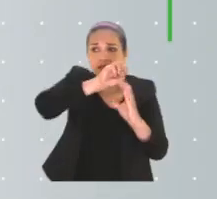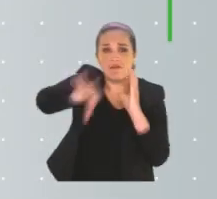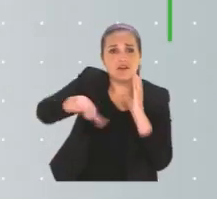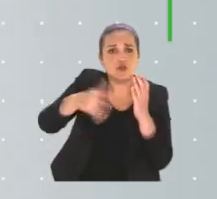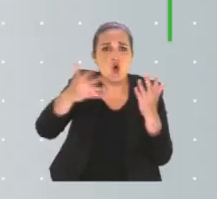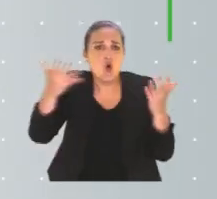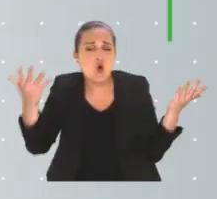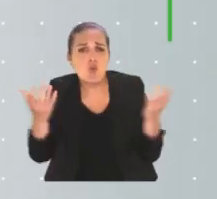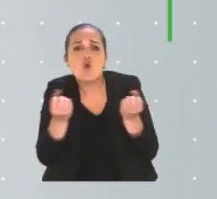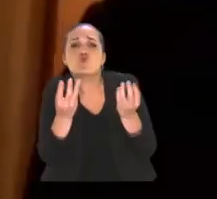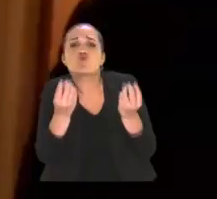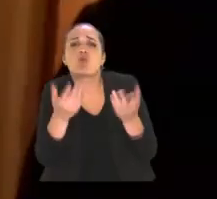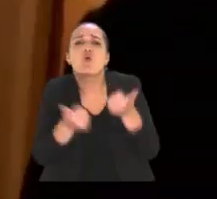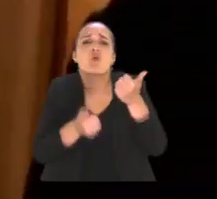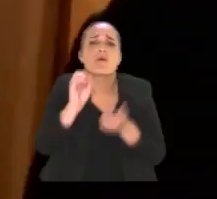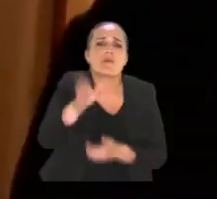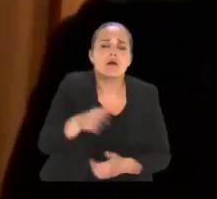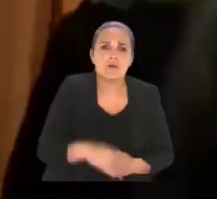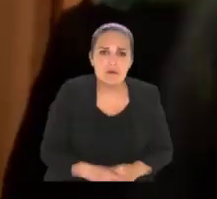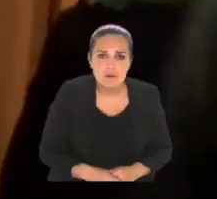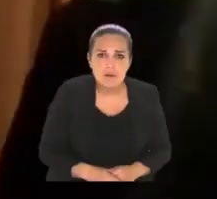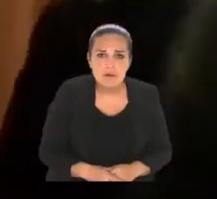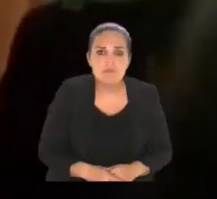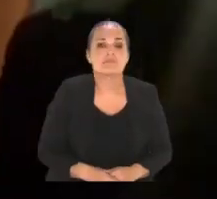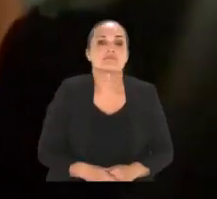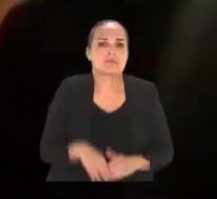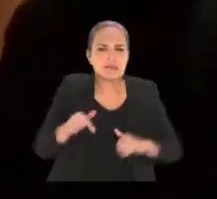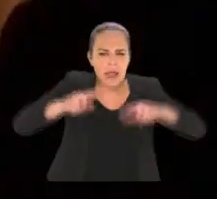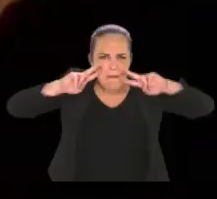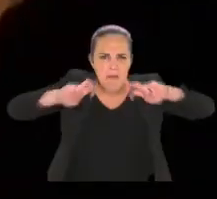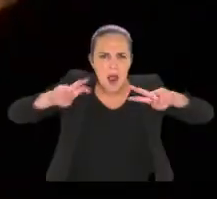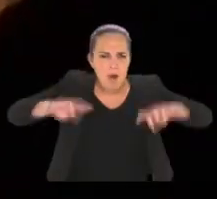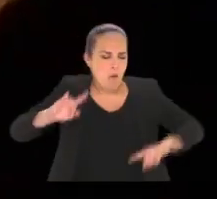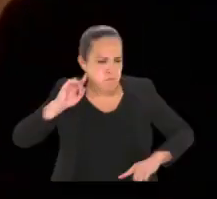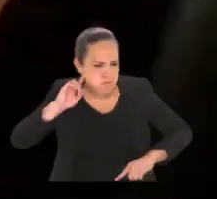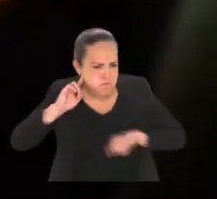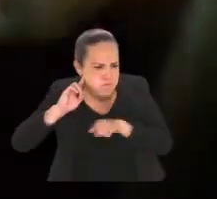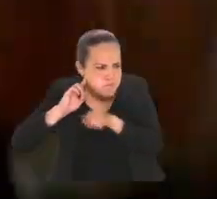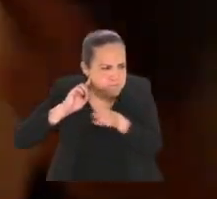el número de la cuenta. Los operativos en contra de esta red del crimen